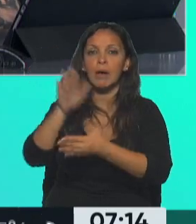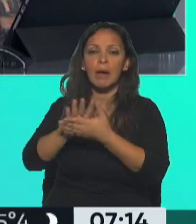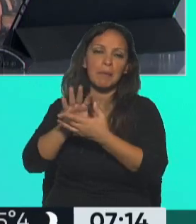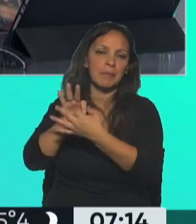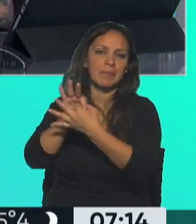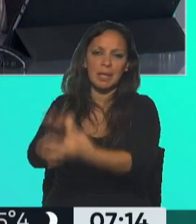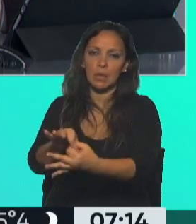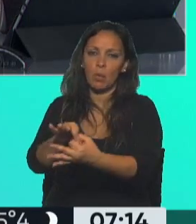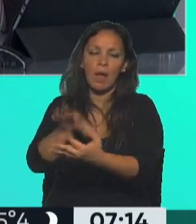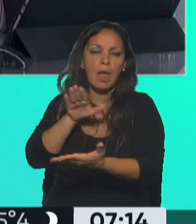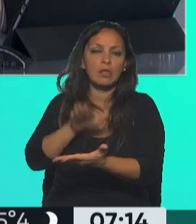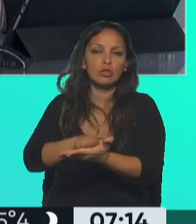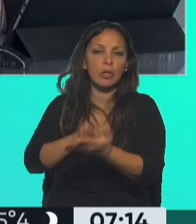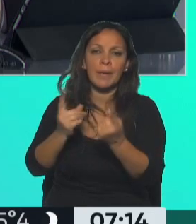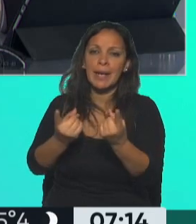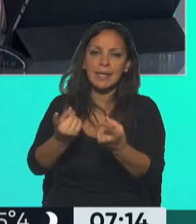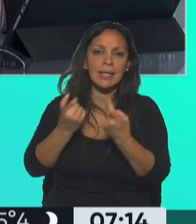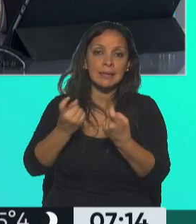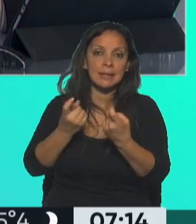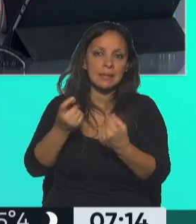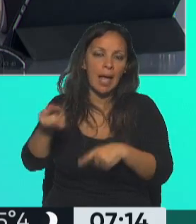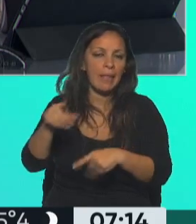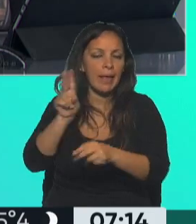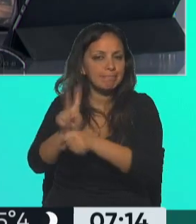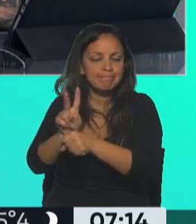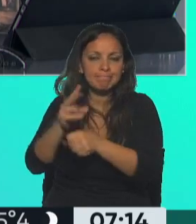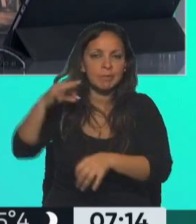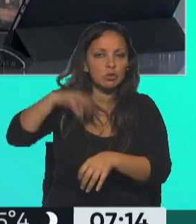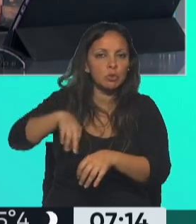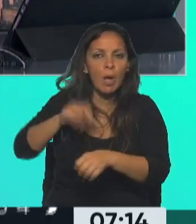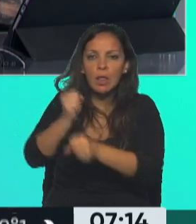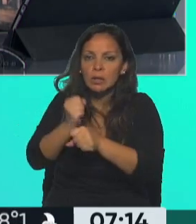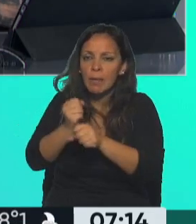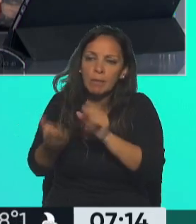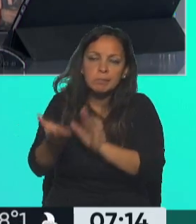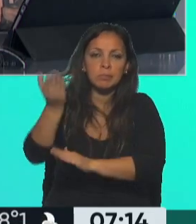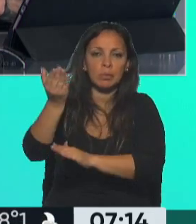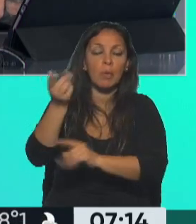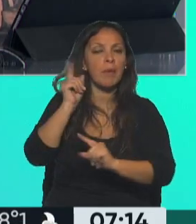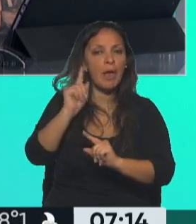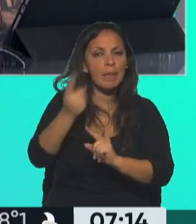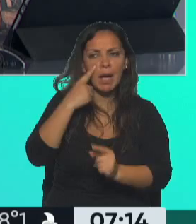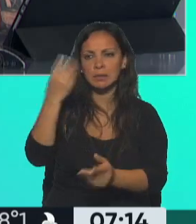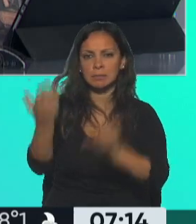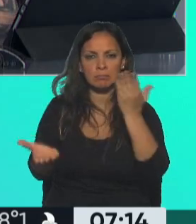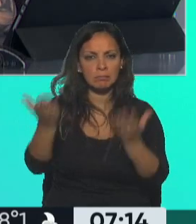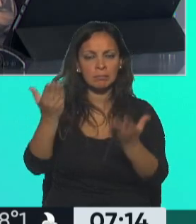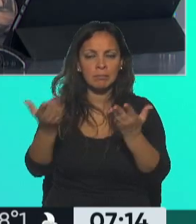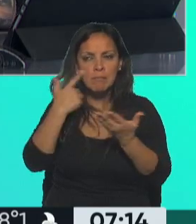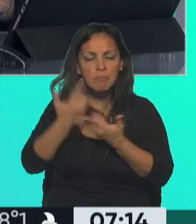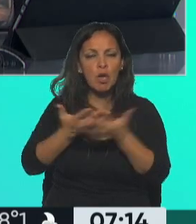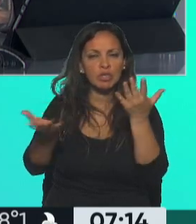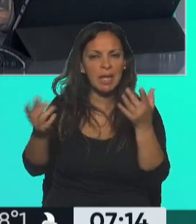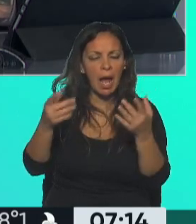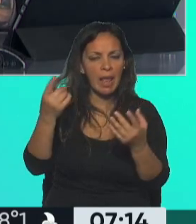con esta referencia permanente sobre la necesidad de recomponer el salario de los trabajadores, pero además además poner blanco sobre negro los dos proyectos que están en